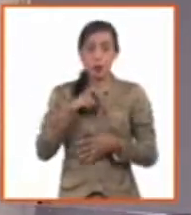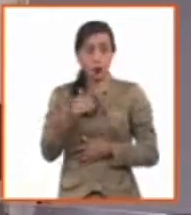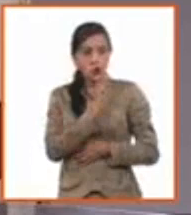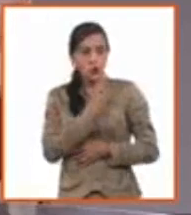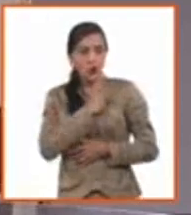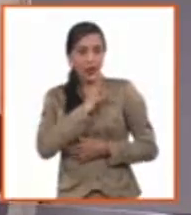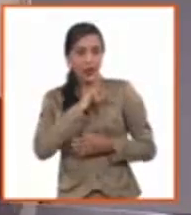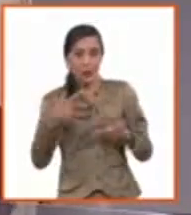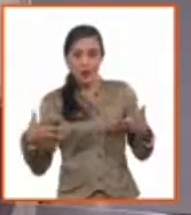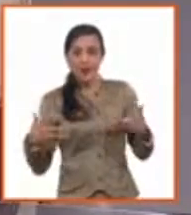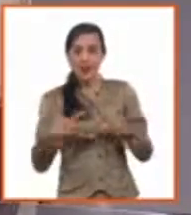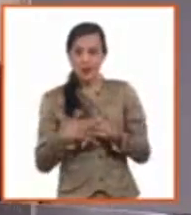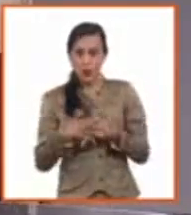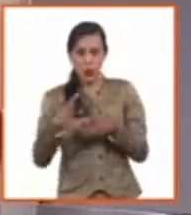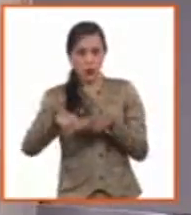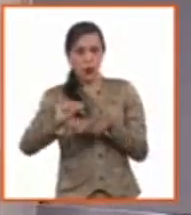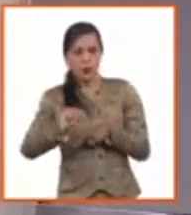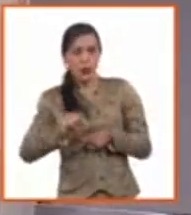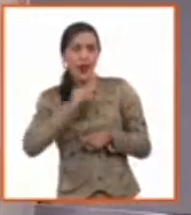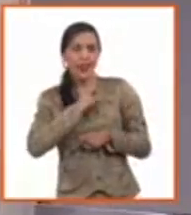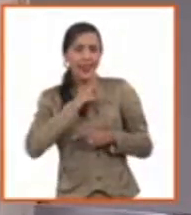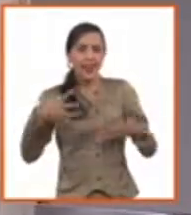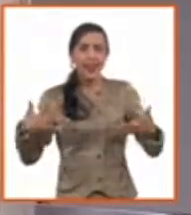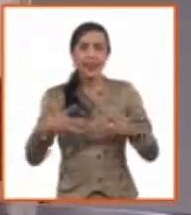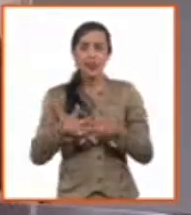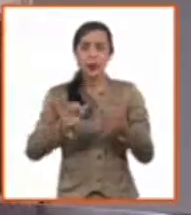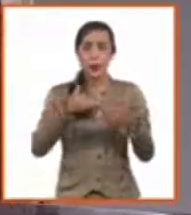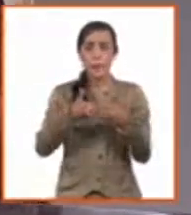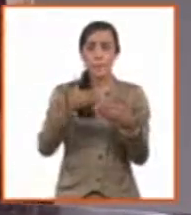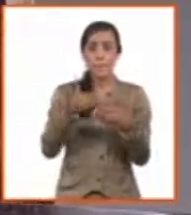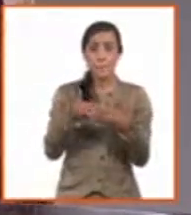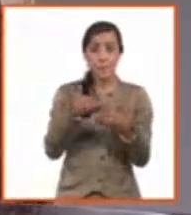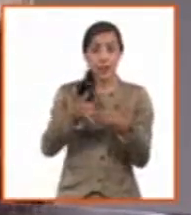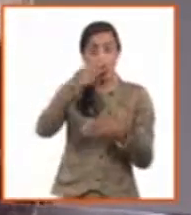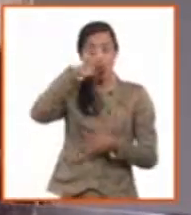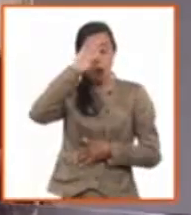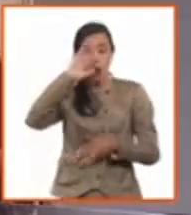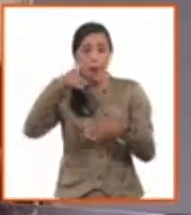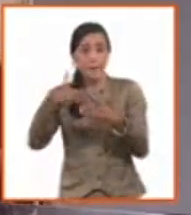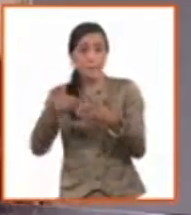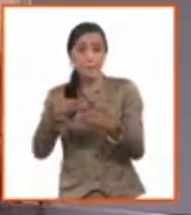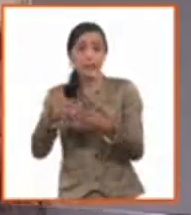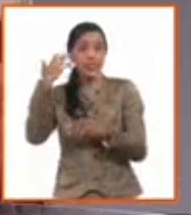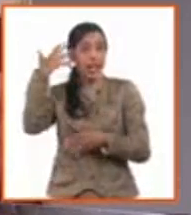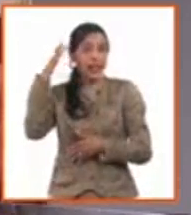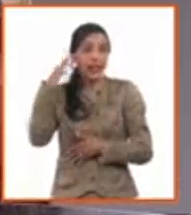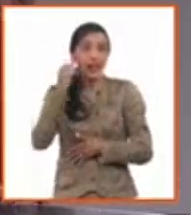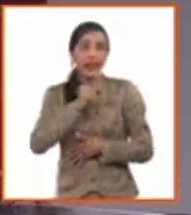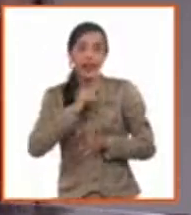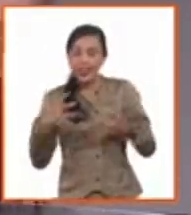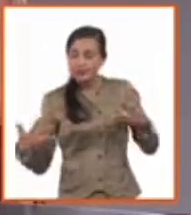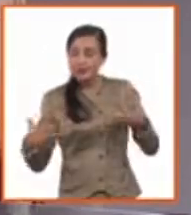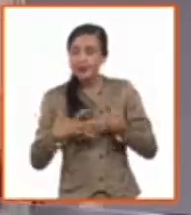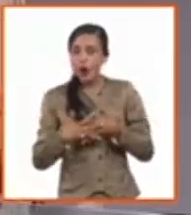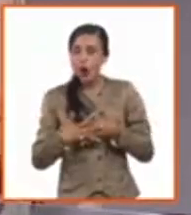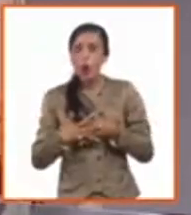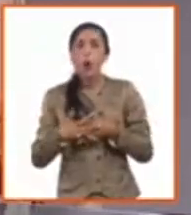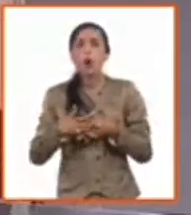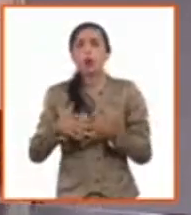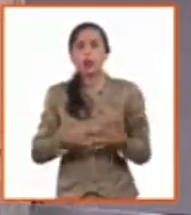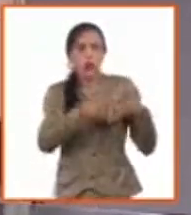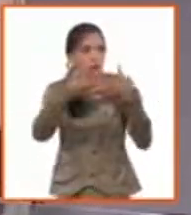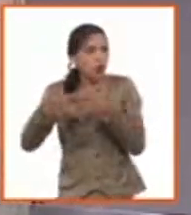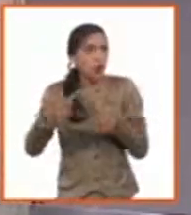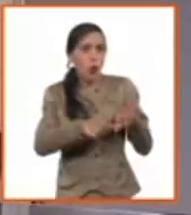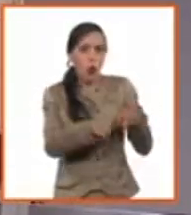establecer o se han querido establecer relaciones comerciales entre empresas de la industria y empresas americanas